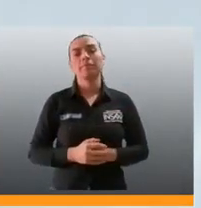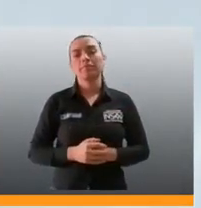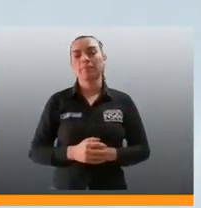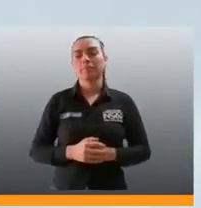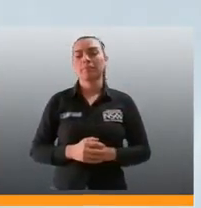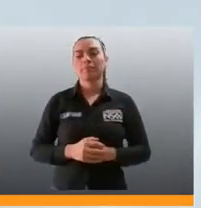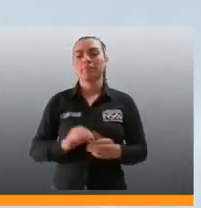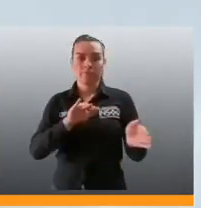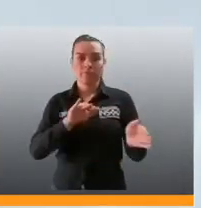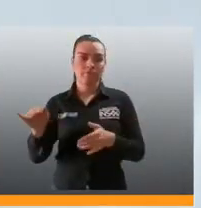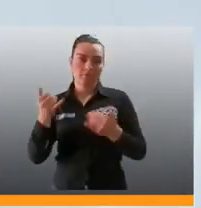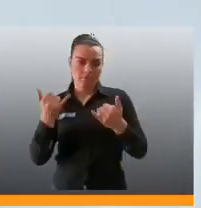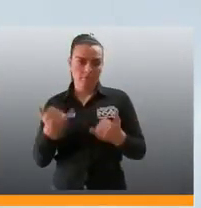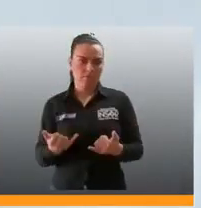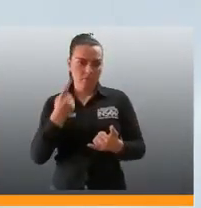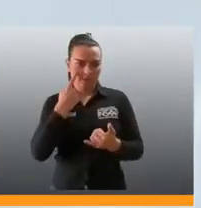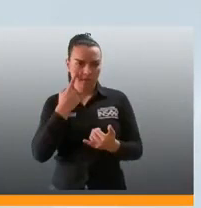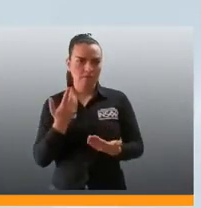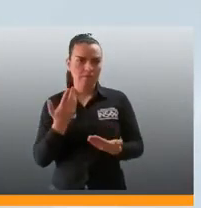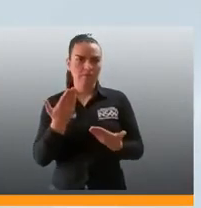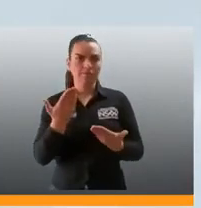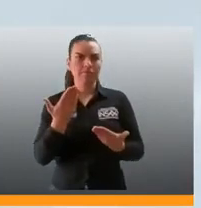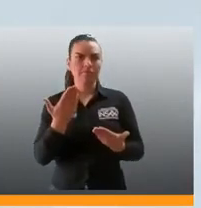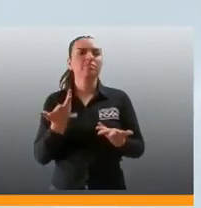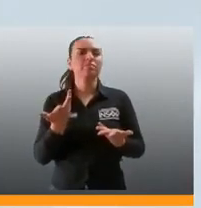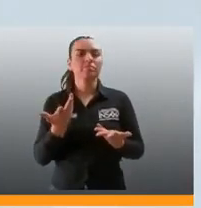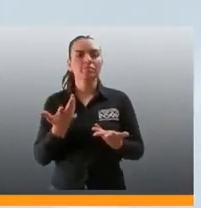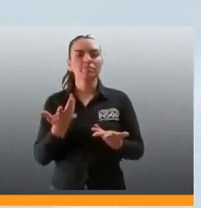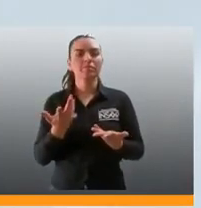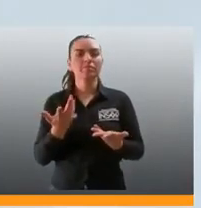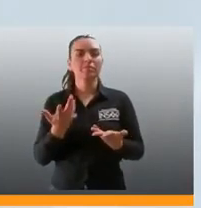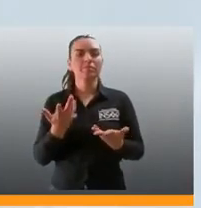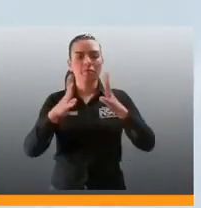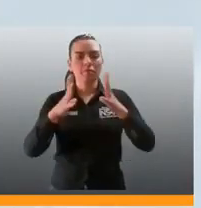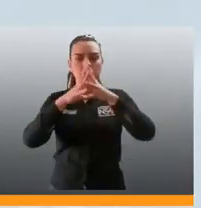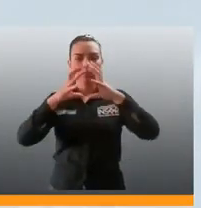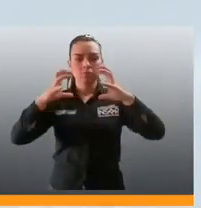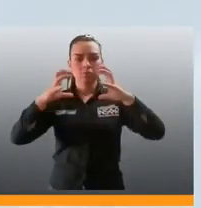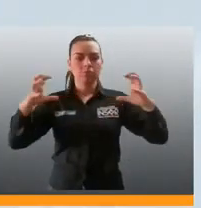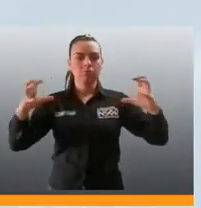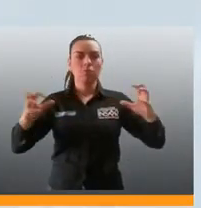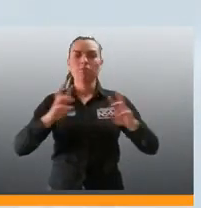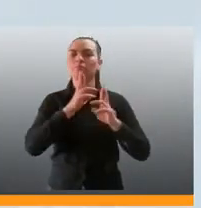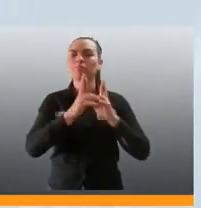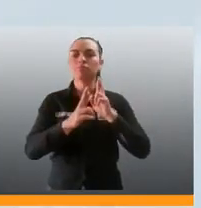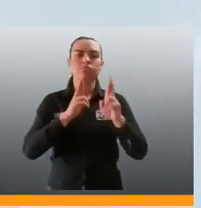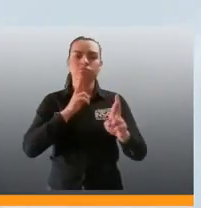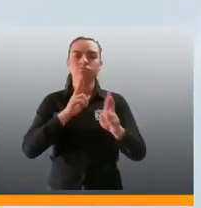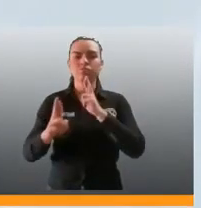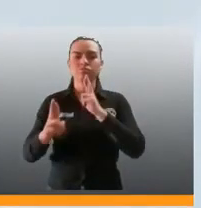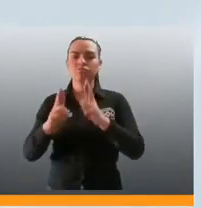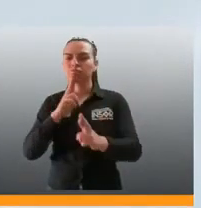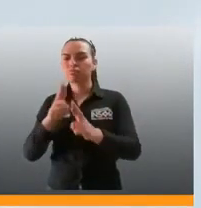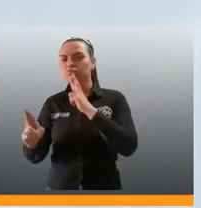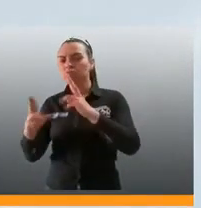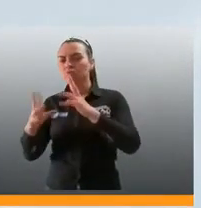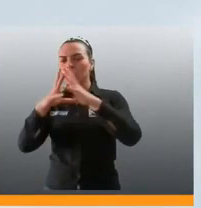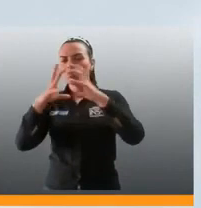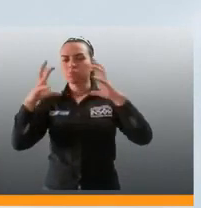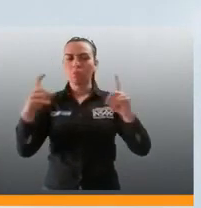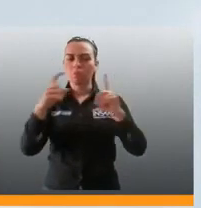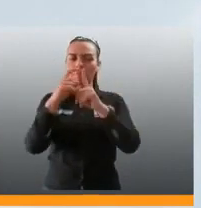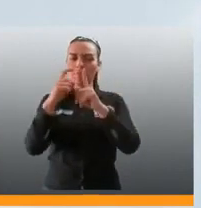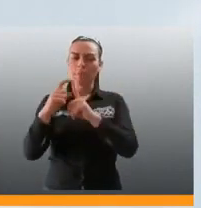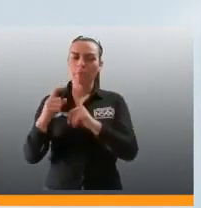Podemos ir mostrando los resultados de nuestra nube de palabras para que veamos los